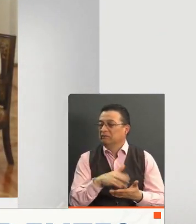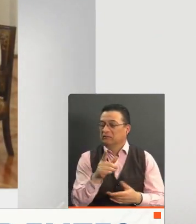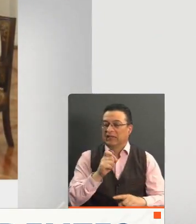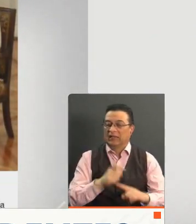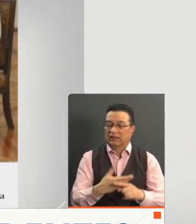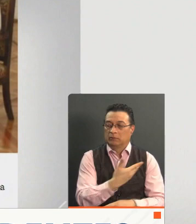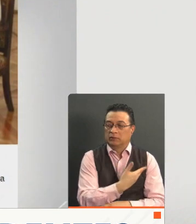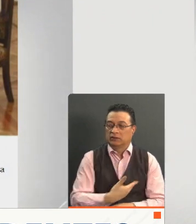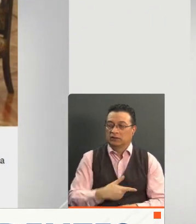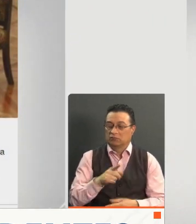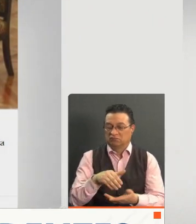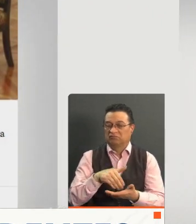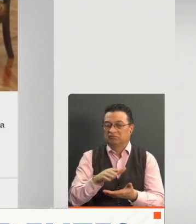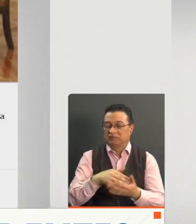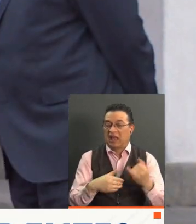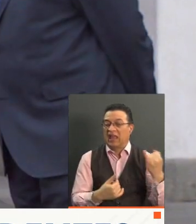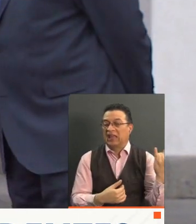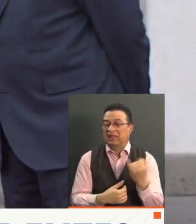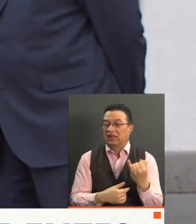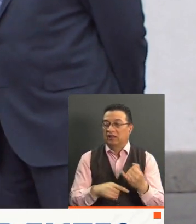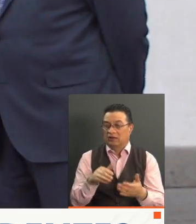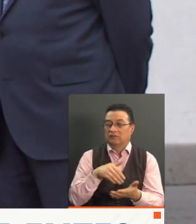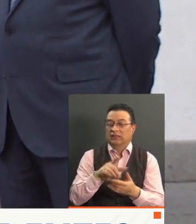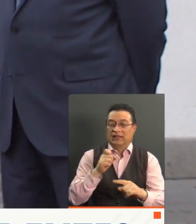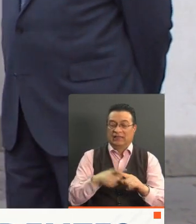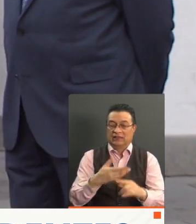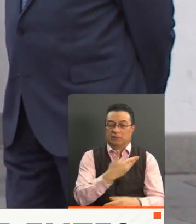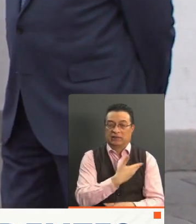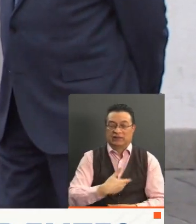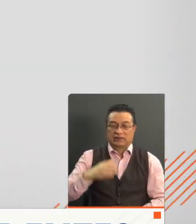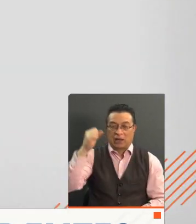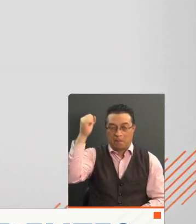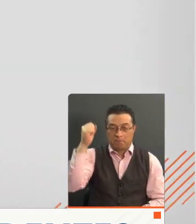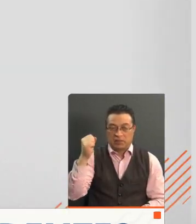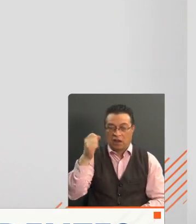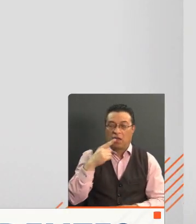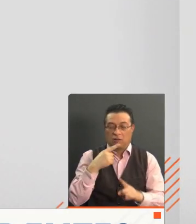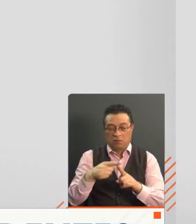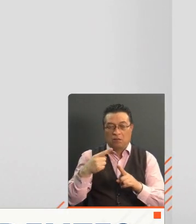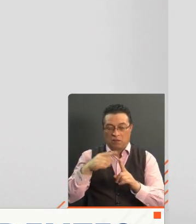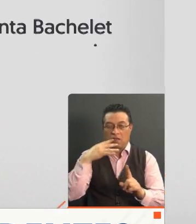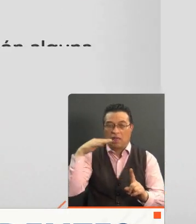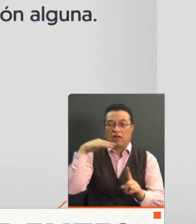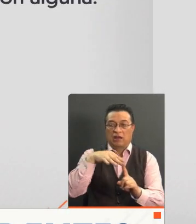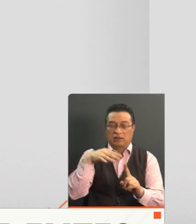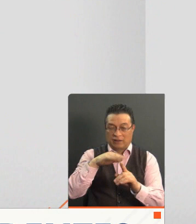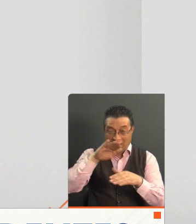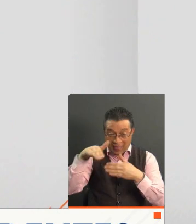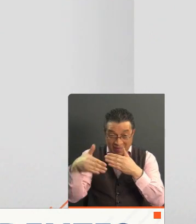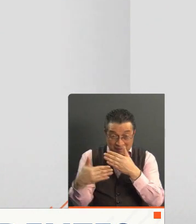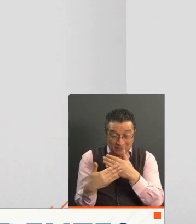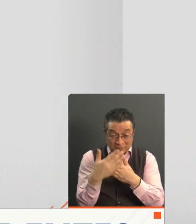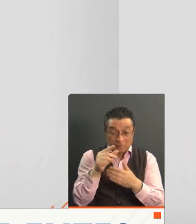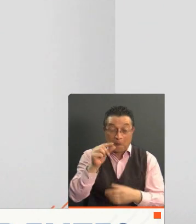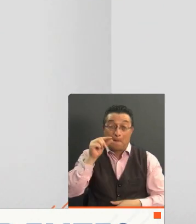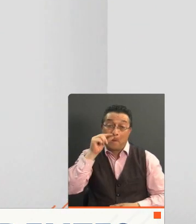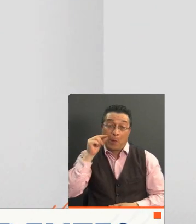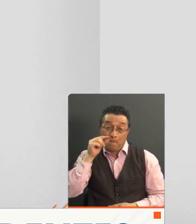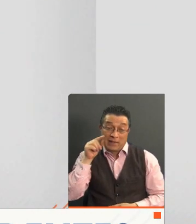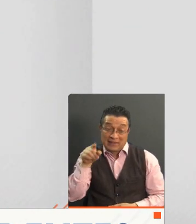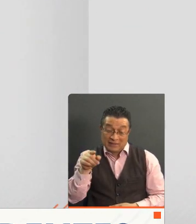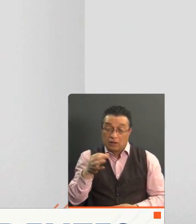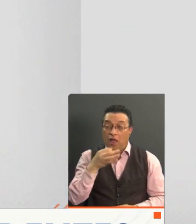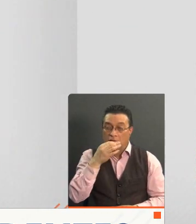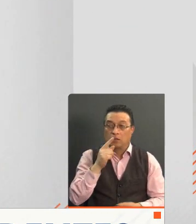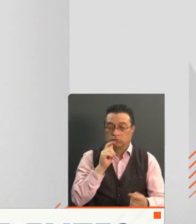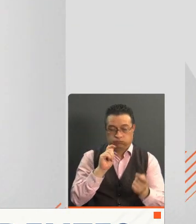apuntaron al rechazo de la izquierda al expresidente Piñera. Tras diversas críticas, durante la madrugada el propio Domínguez dio un marcado giro